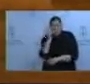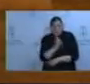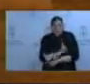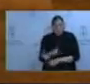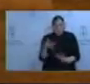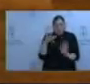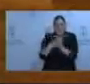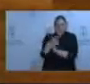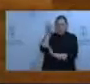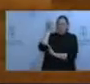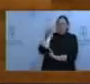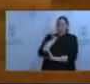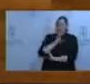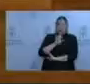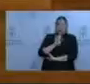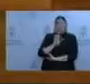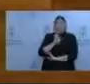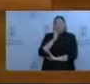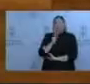nadie porque